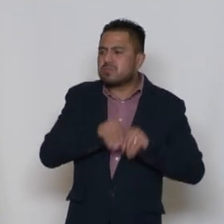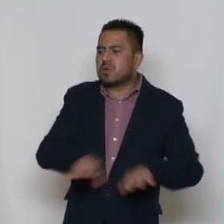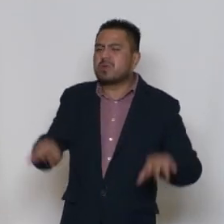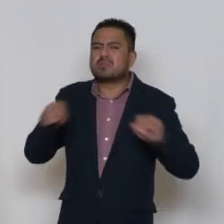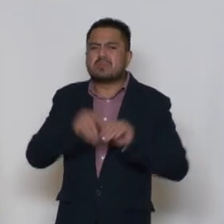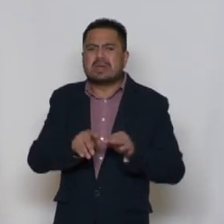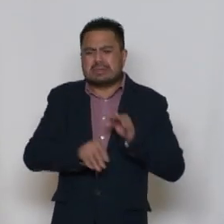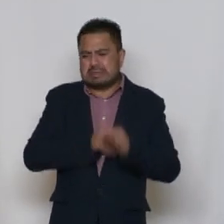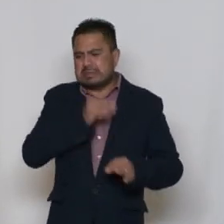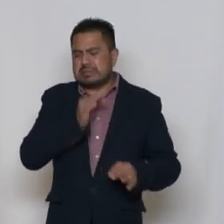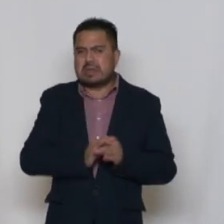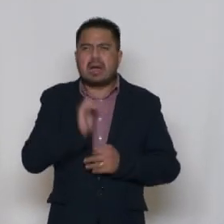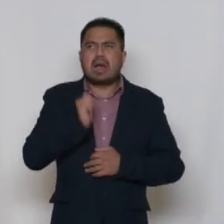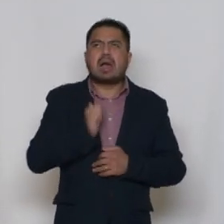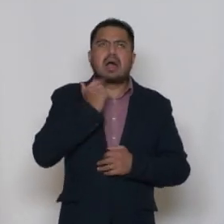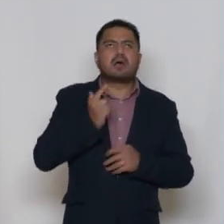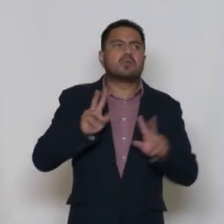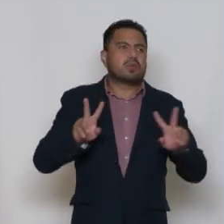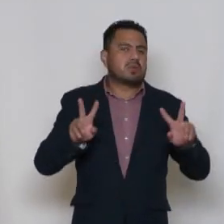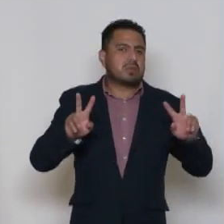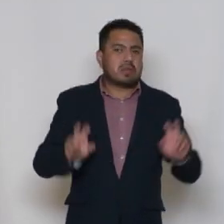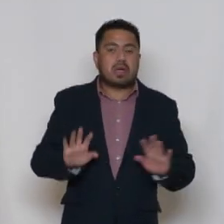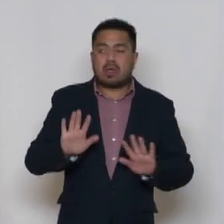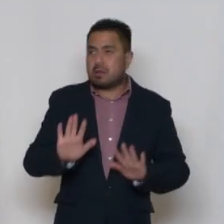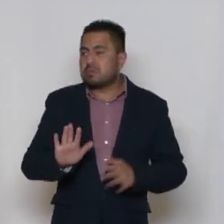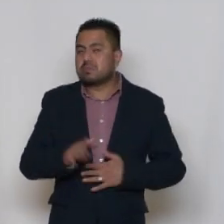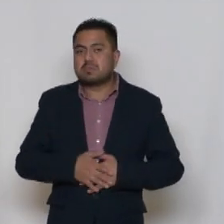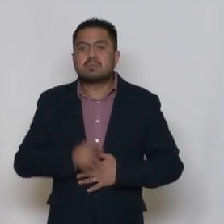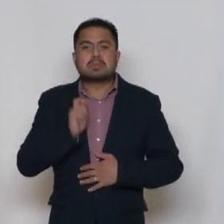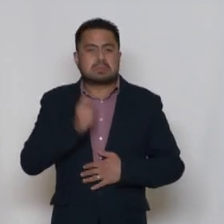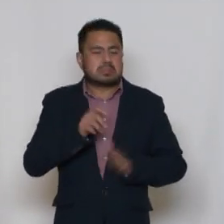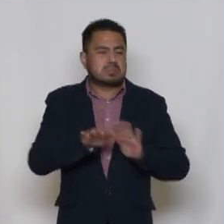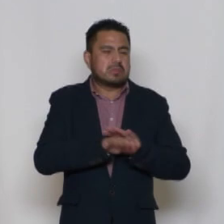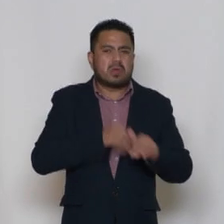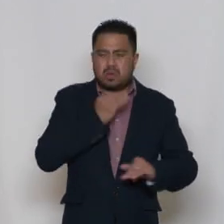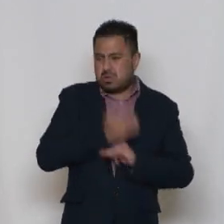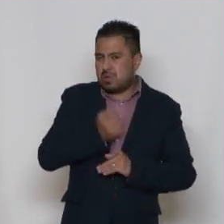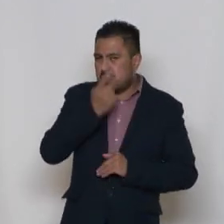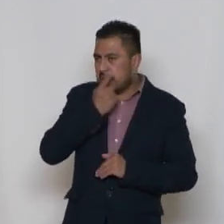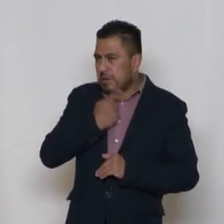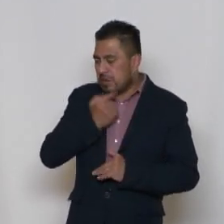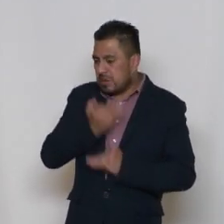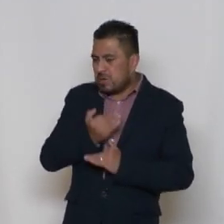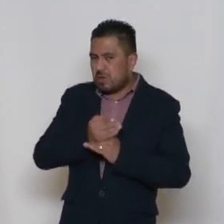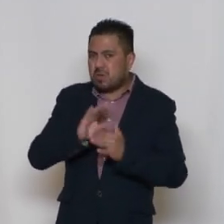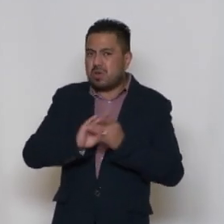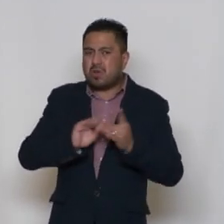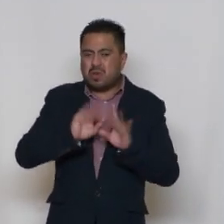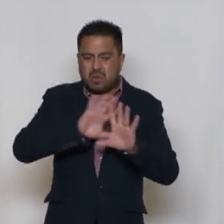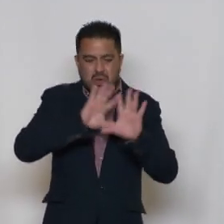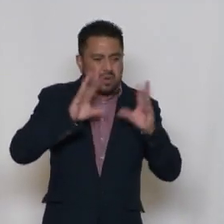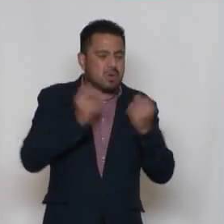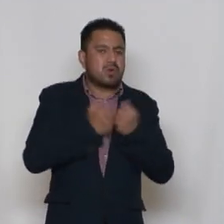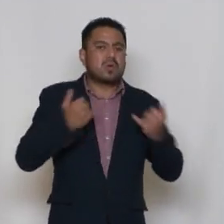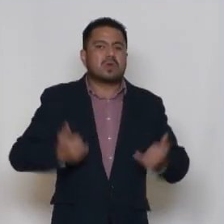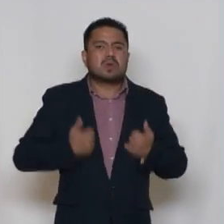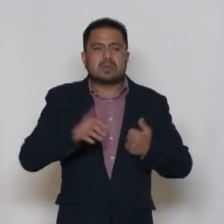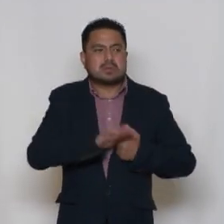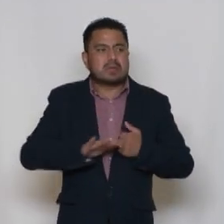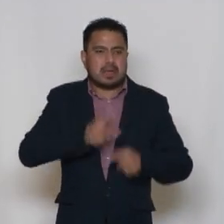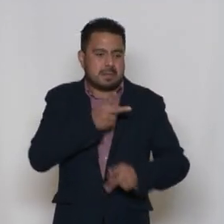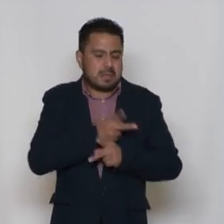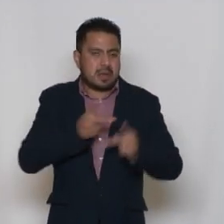datos exactos de algún tema. O sea que básicamente con lo que me estás diciendo a todos los chavos que nos están viendo de